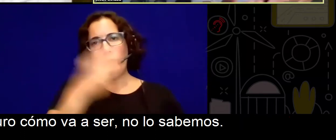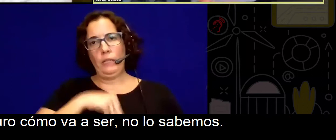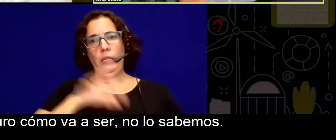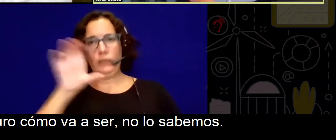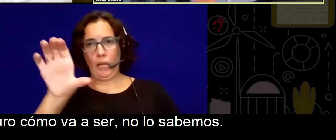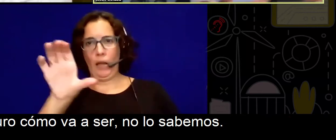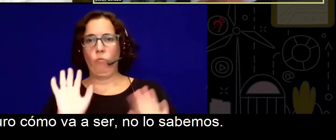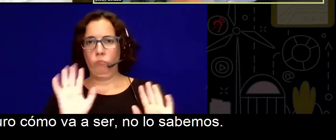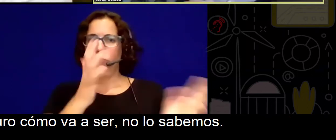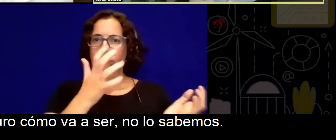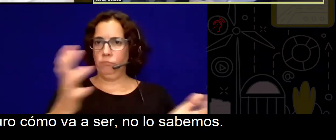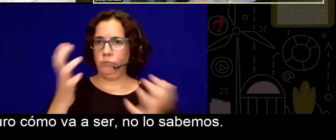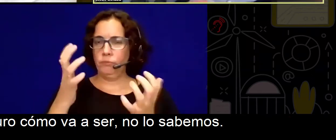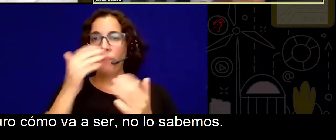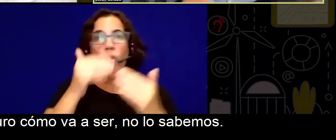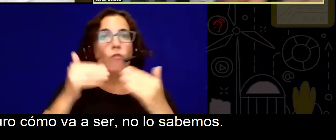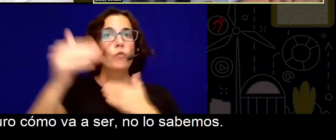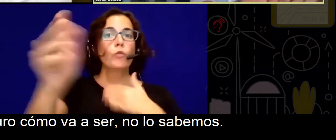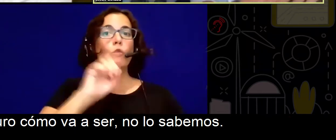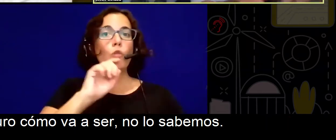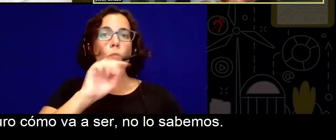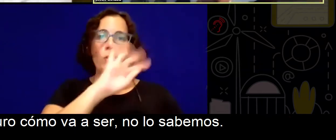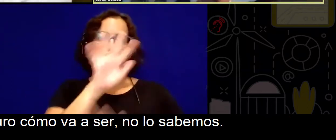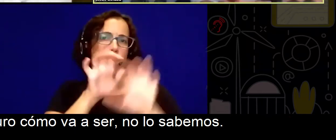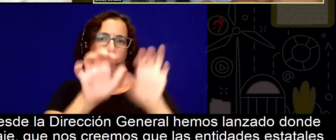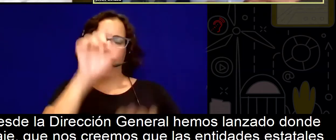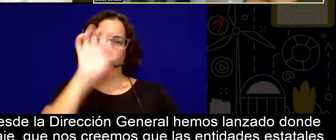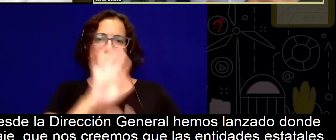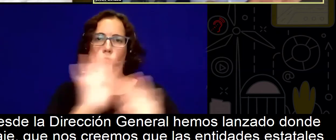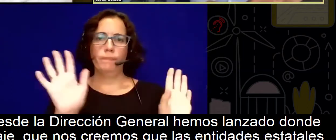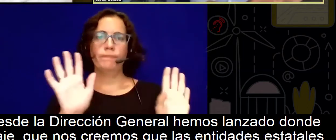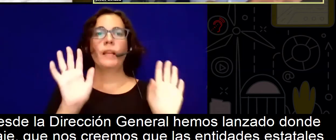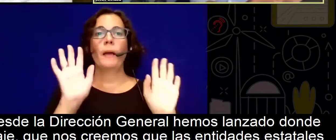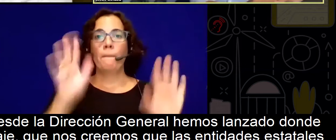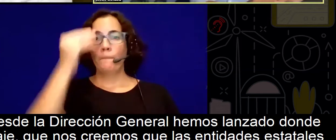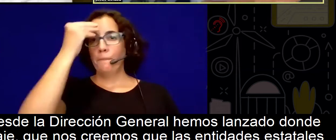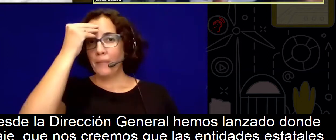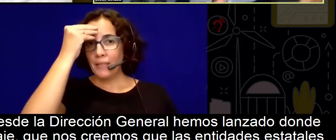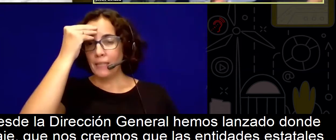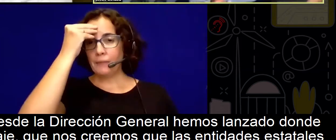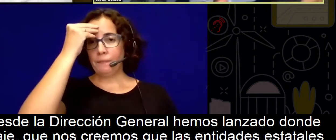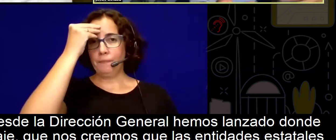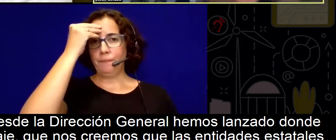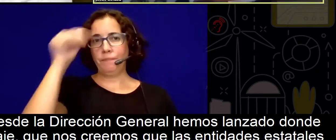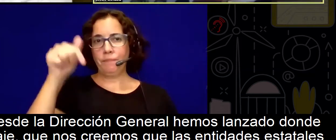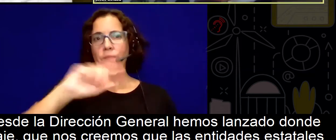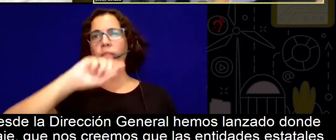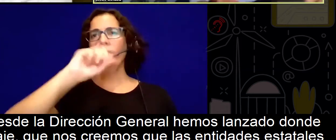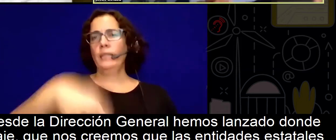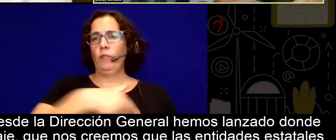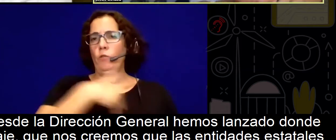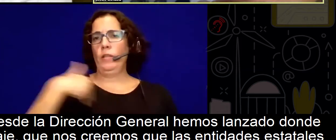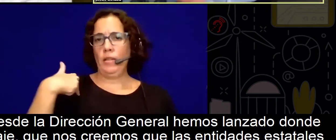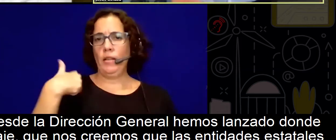¿El futuro cómo va a ser? No lo sabemos, evidentemente no lo sabemos. Ahora, sí que creo, y aquí desde la Dirección General hemos